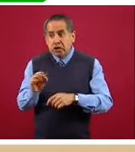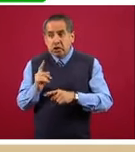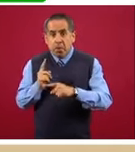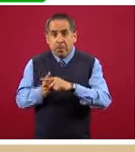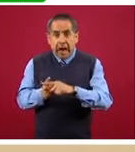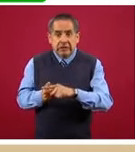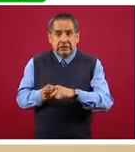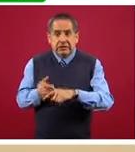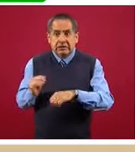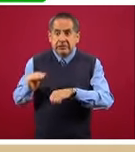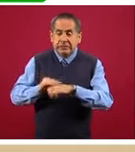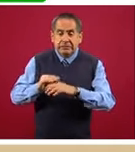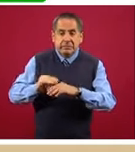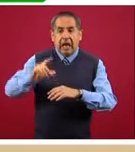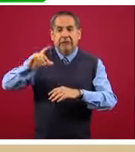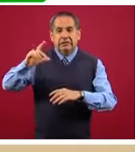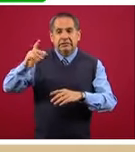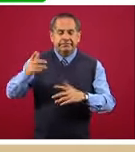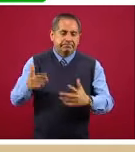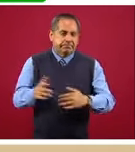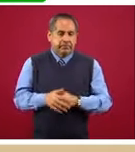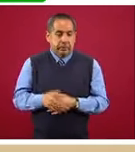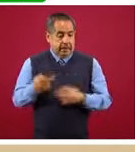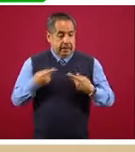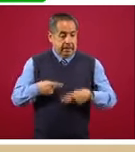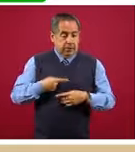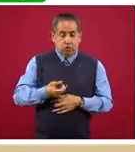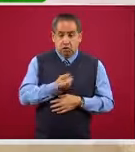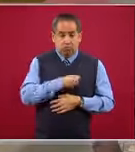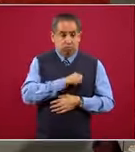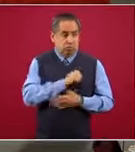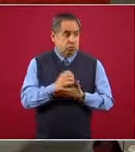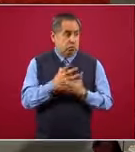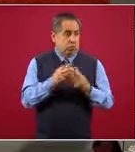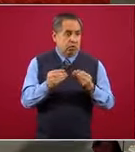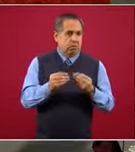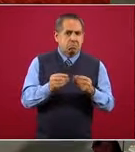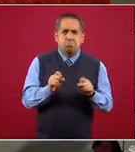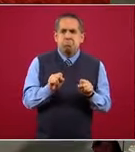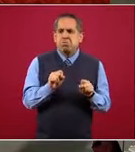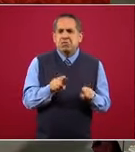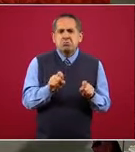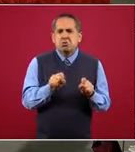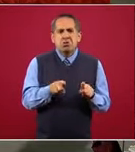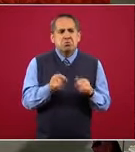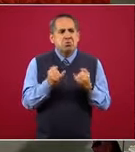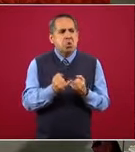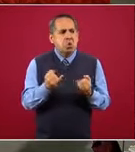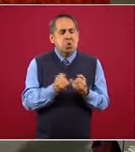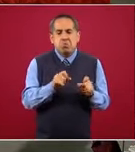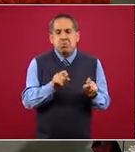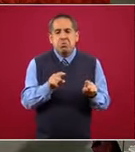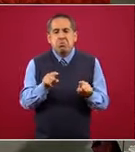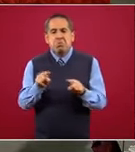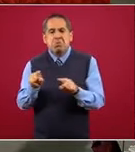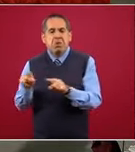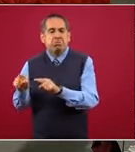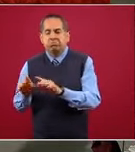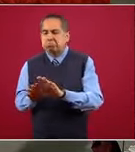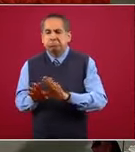semanas. Vemos una estabilidad en la curva de los recuperados, donde no ha habido cambios prácticamente, una meseta